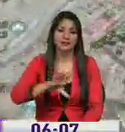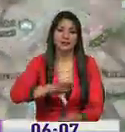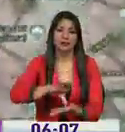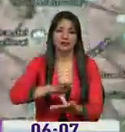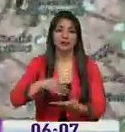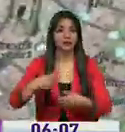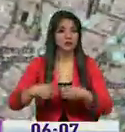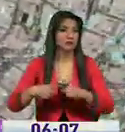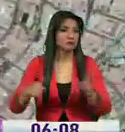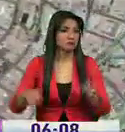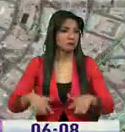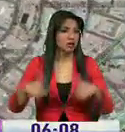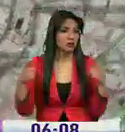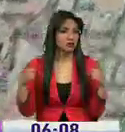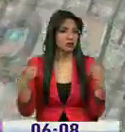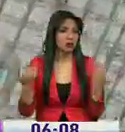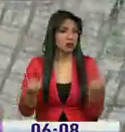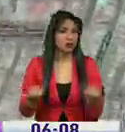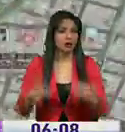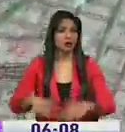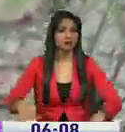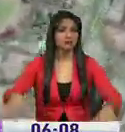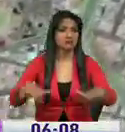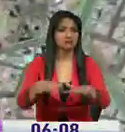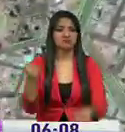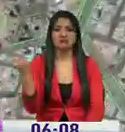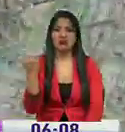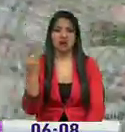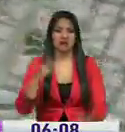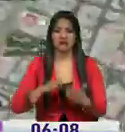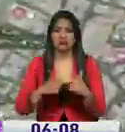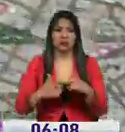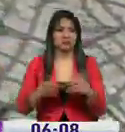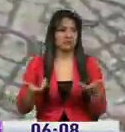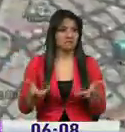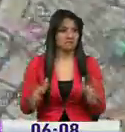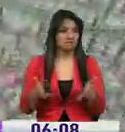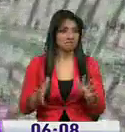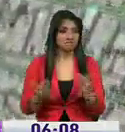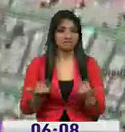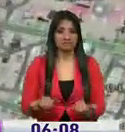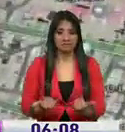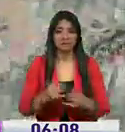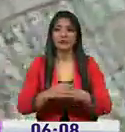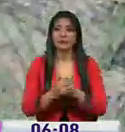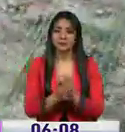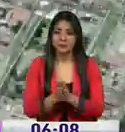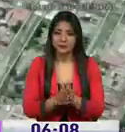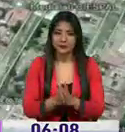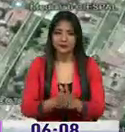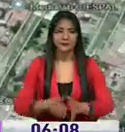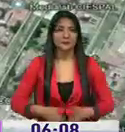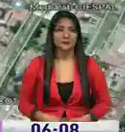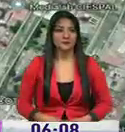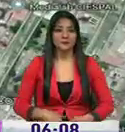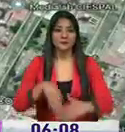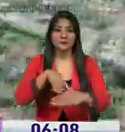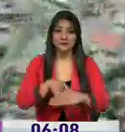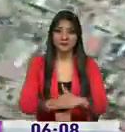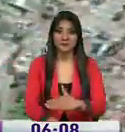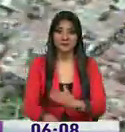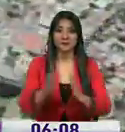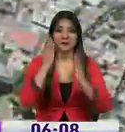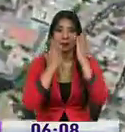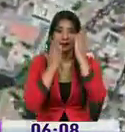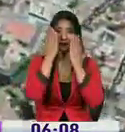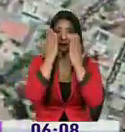gran mayoría a esta hora está sin mayor carga vehicular, así que aprovechemos. Este es el túnel de Guayasamén, o sea, la vía